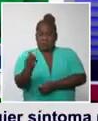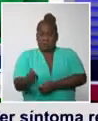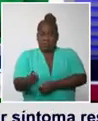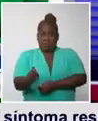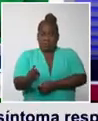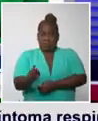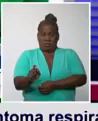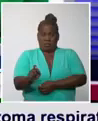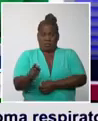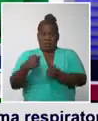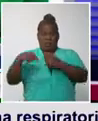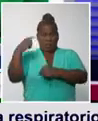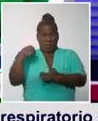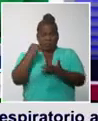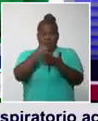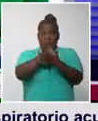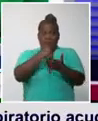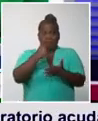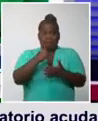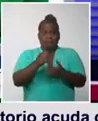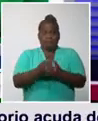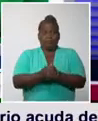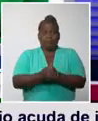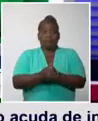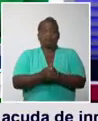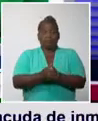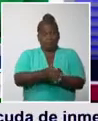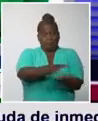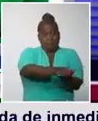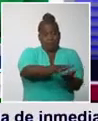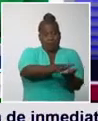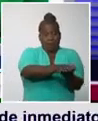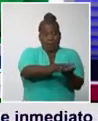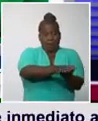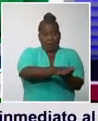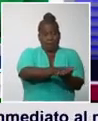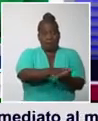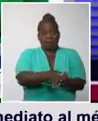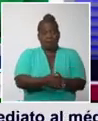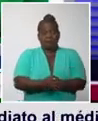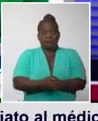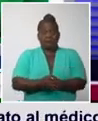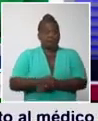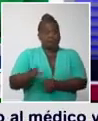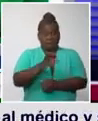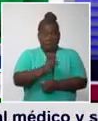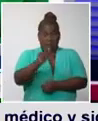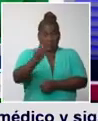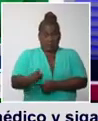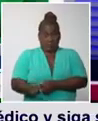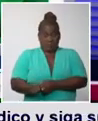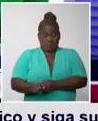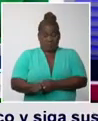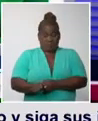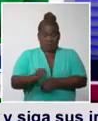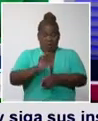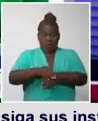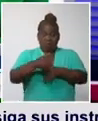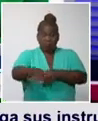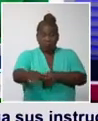el día de ayer. En el acumulado de todas las personas que a partir del 1 de